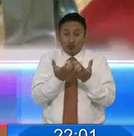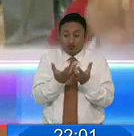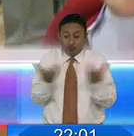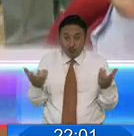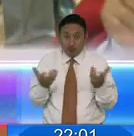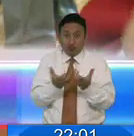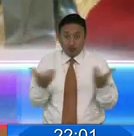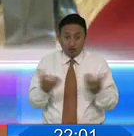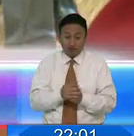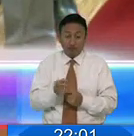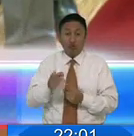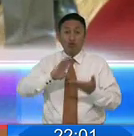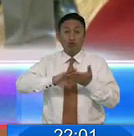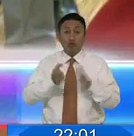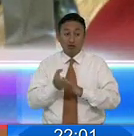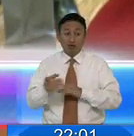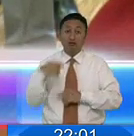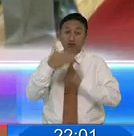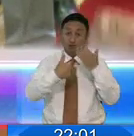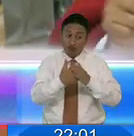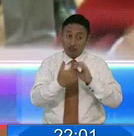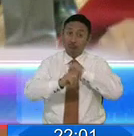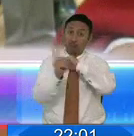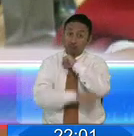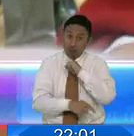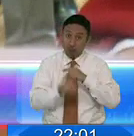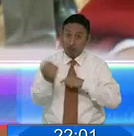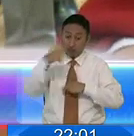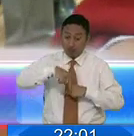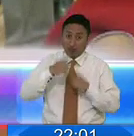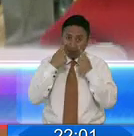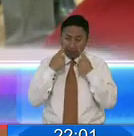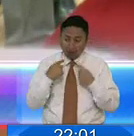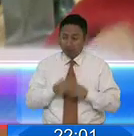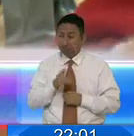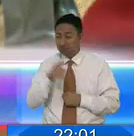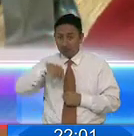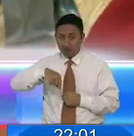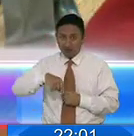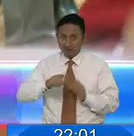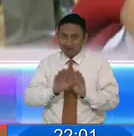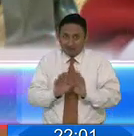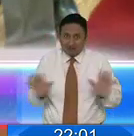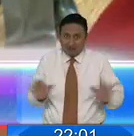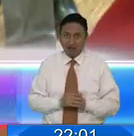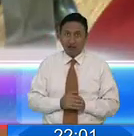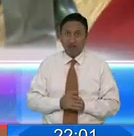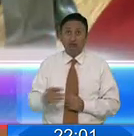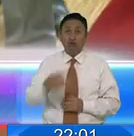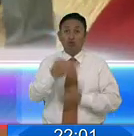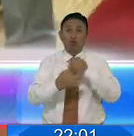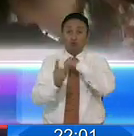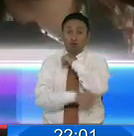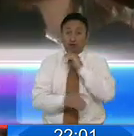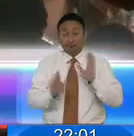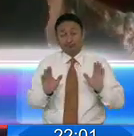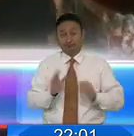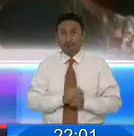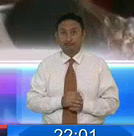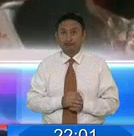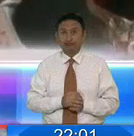cuando las comunidades le hagan justicia indígena no venga a lloriquear en la asamblea o en donde sea que le han hecho justicia indígena